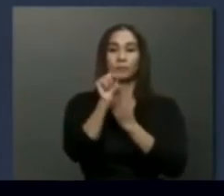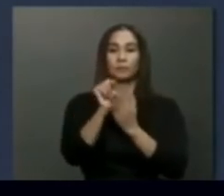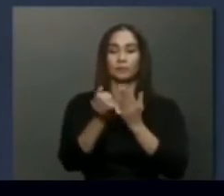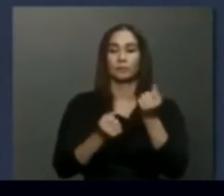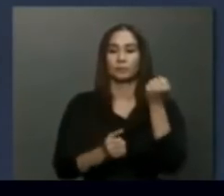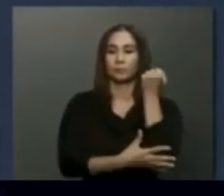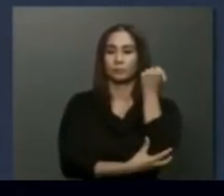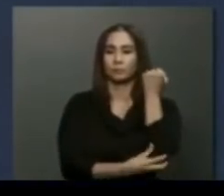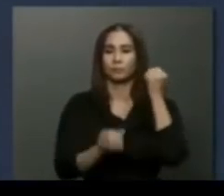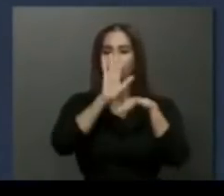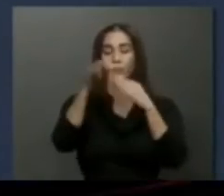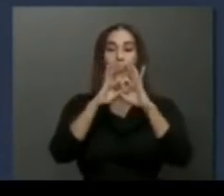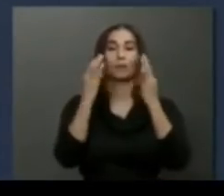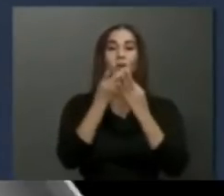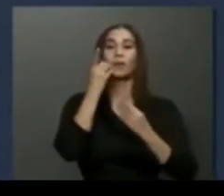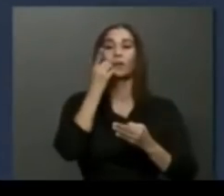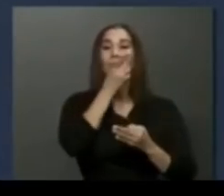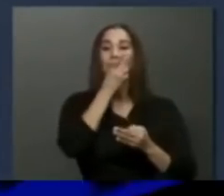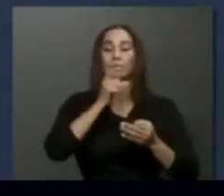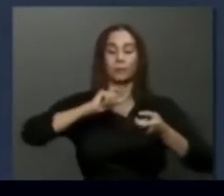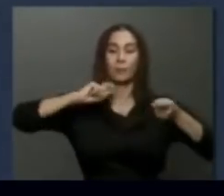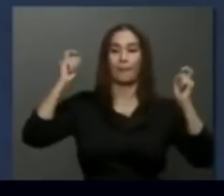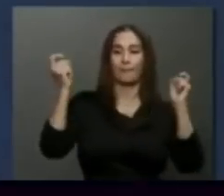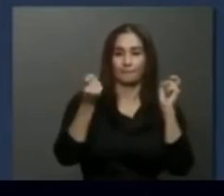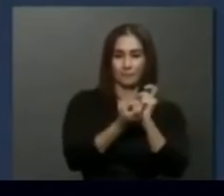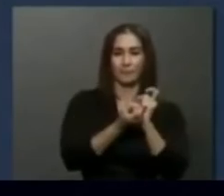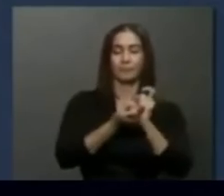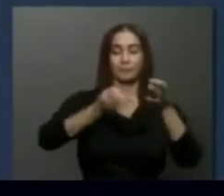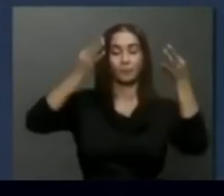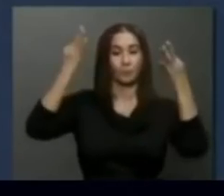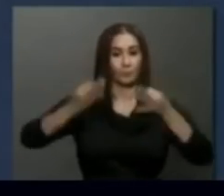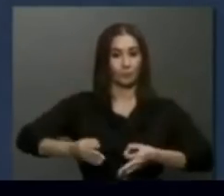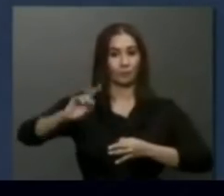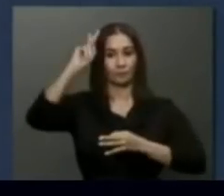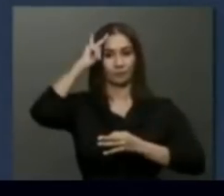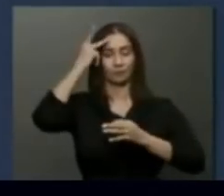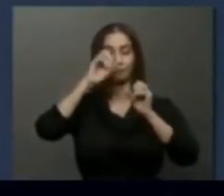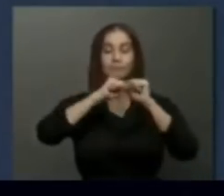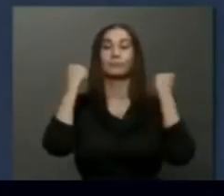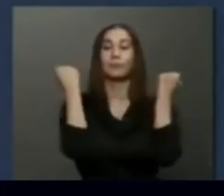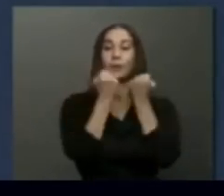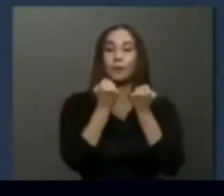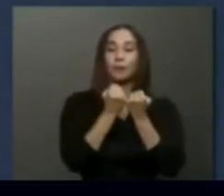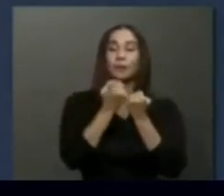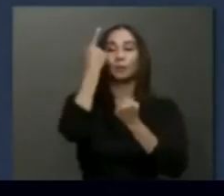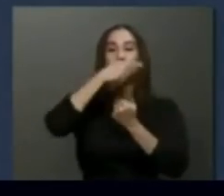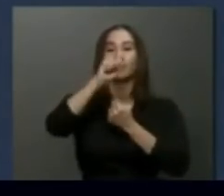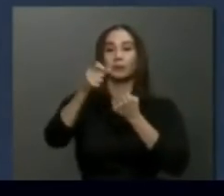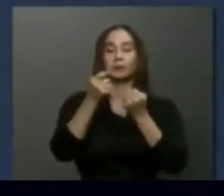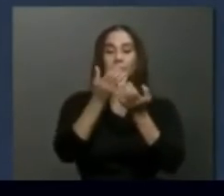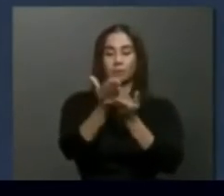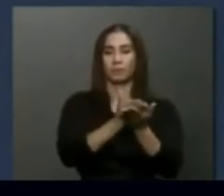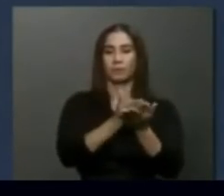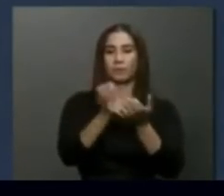de las familias dominicanas, y transformar por fin las políticas sociales para que sean una fuente real